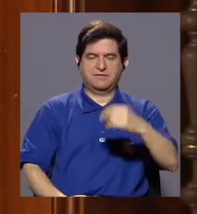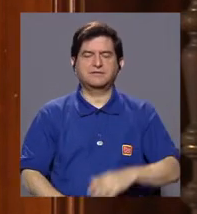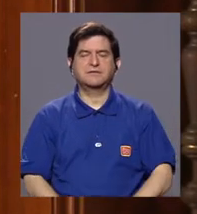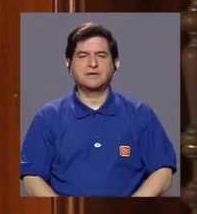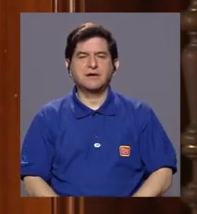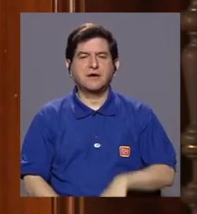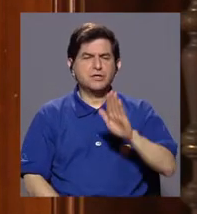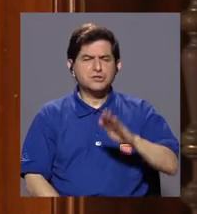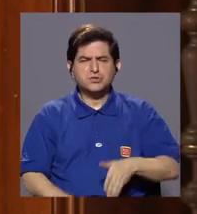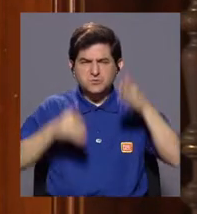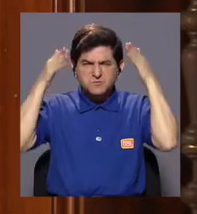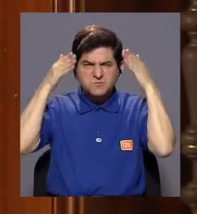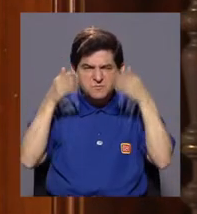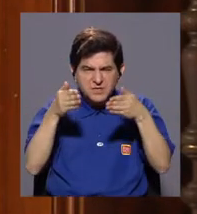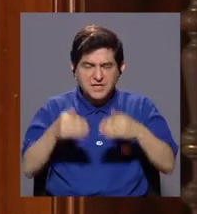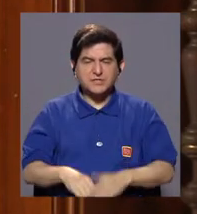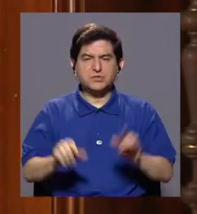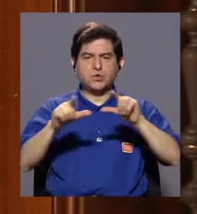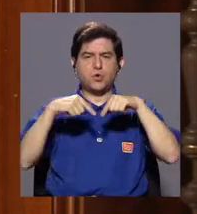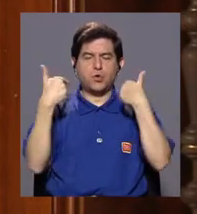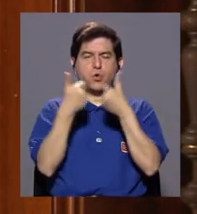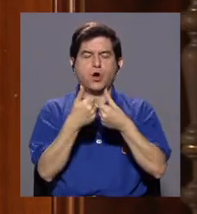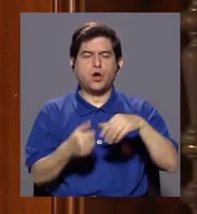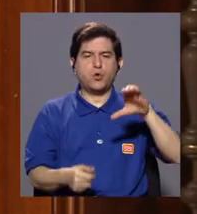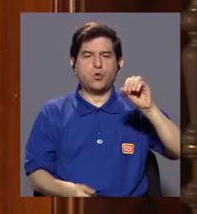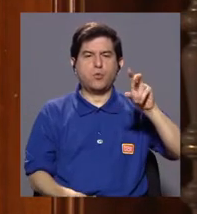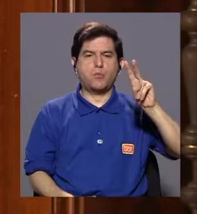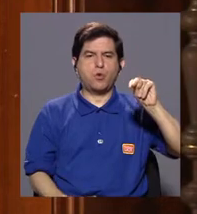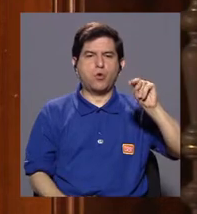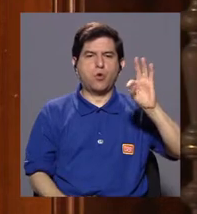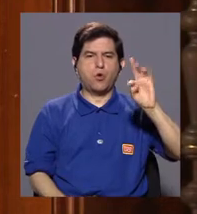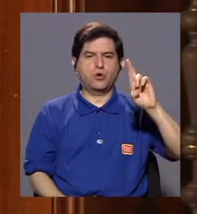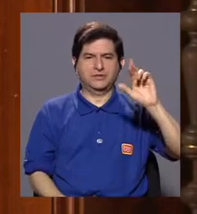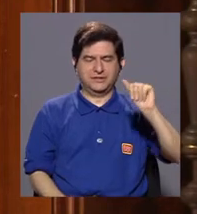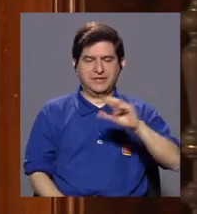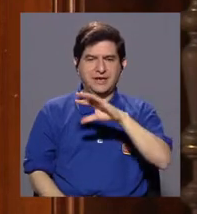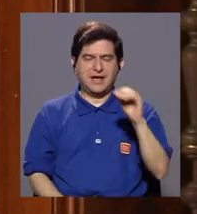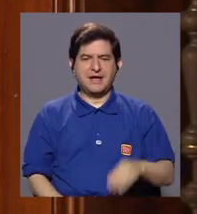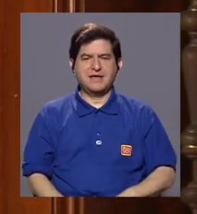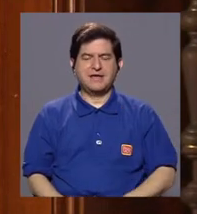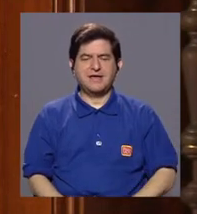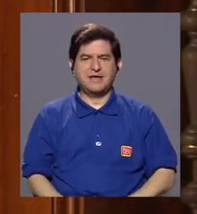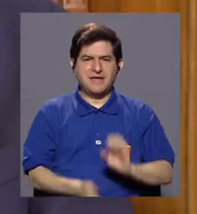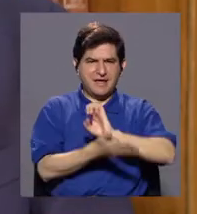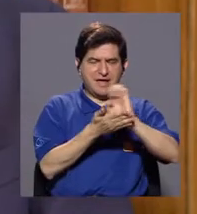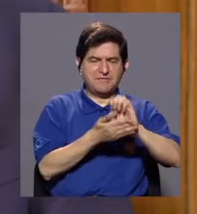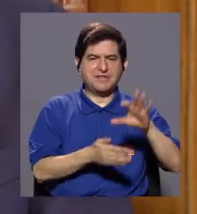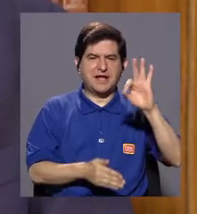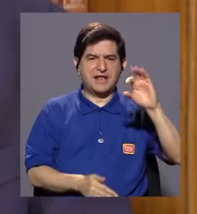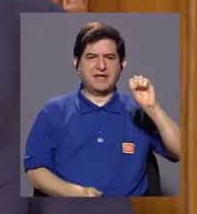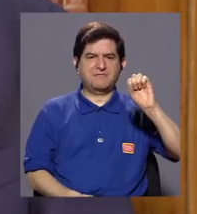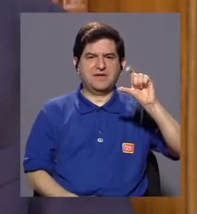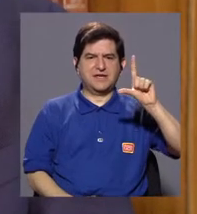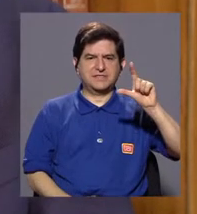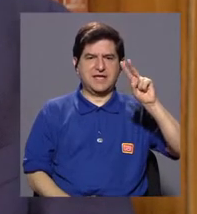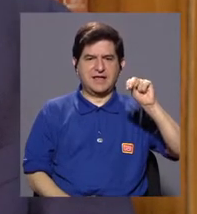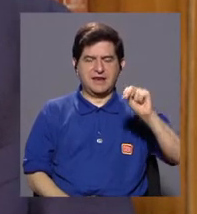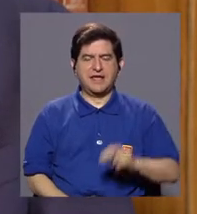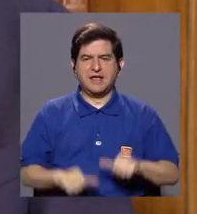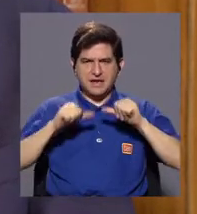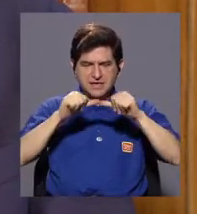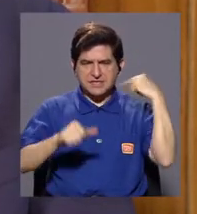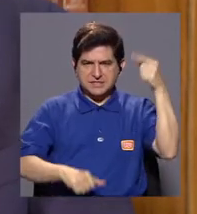que su obsesión con la contra y con impedir que el sandinismo continuara en el